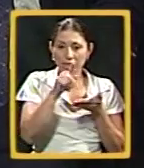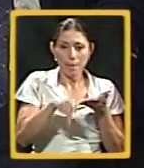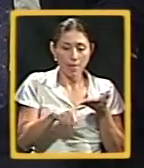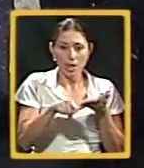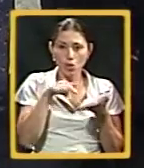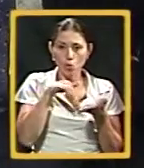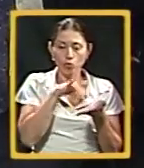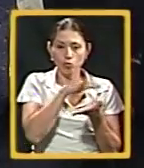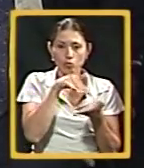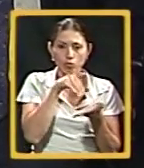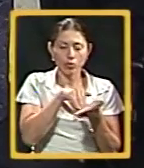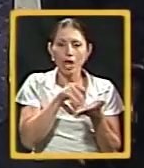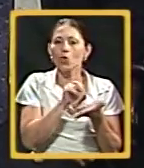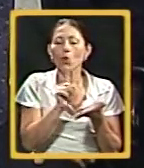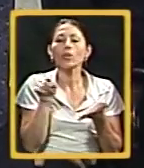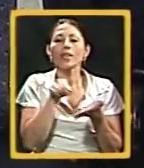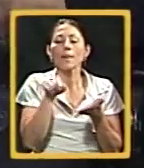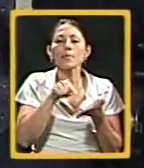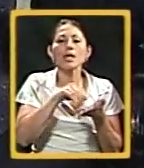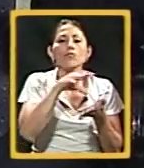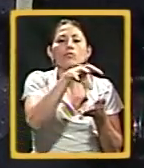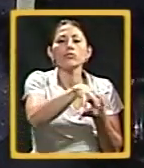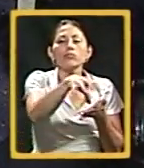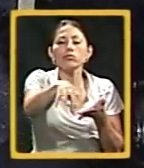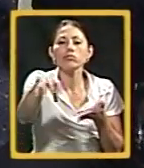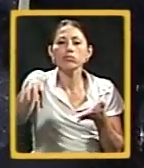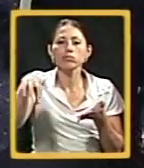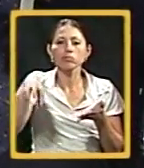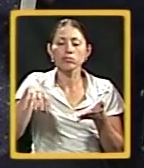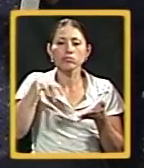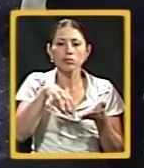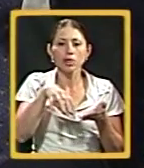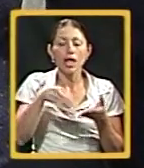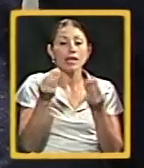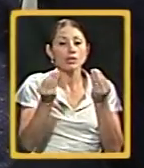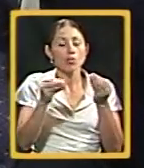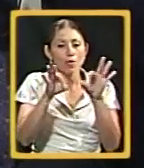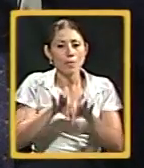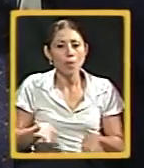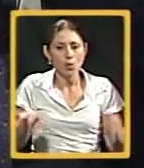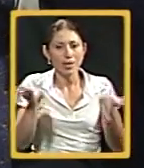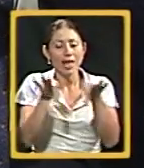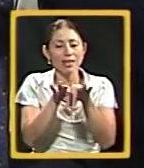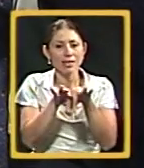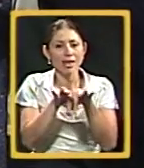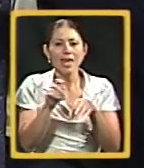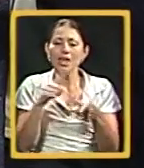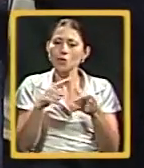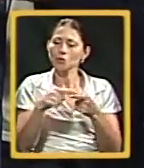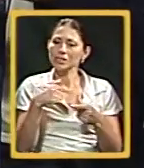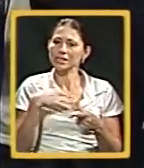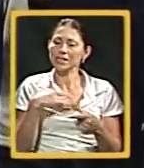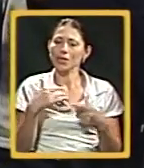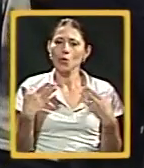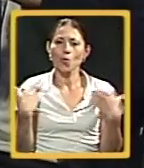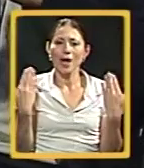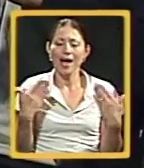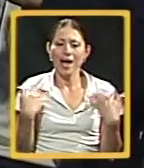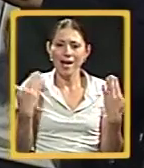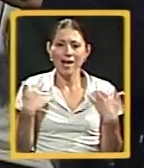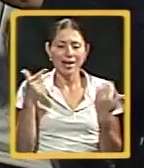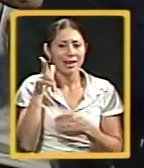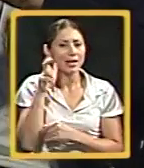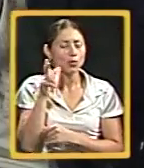y aquí aprendí, pero me parece que es muy importante, y entonces me causa mucha alegría oír